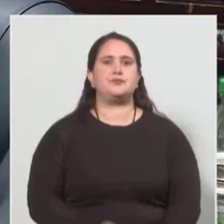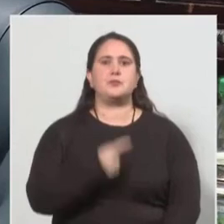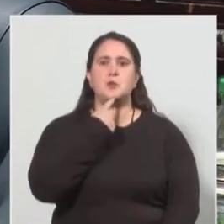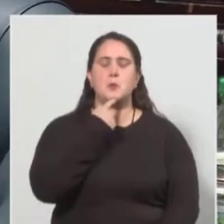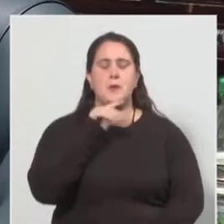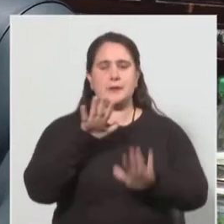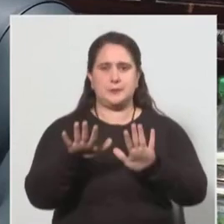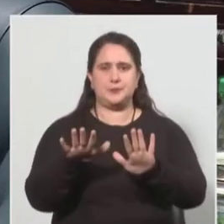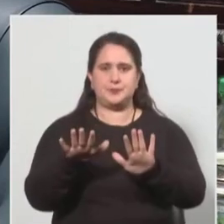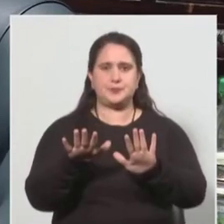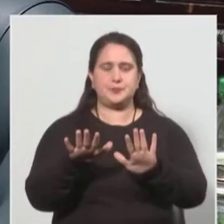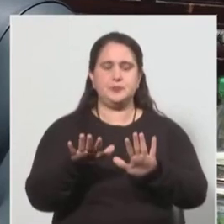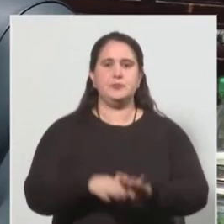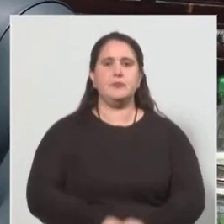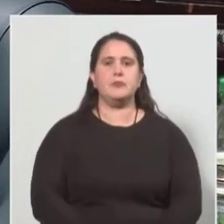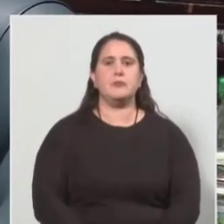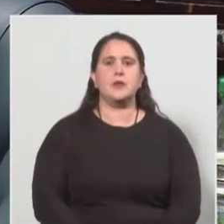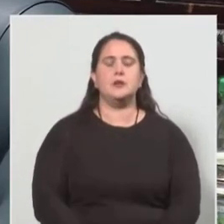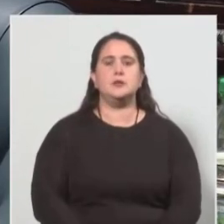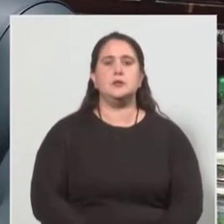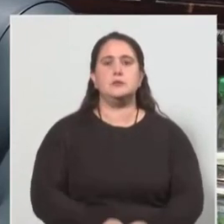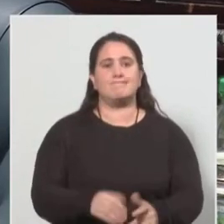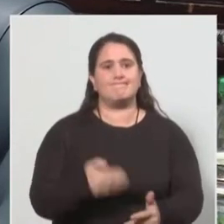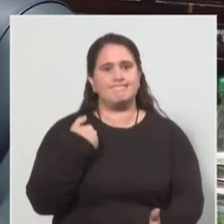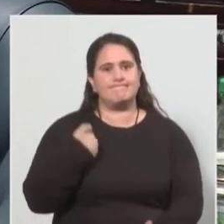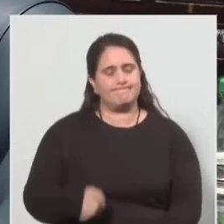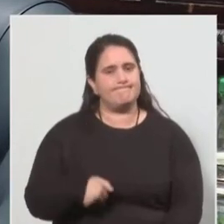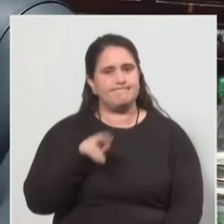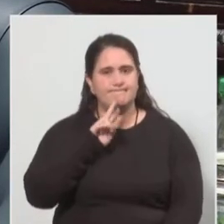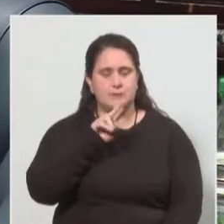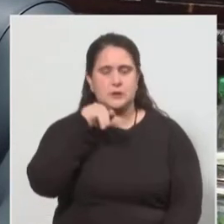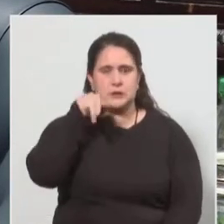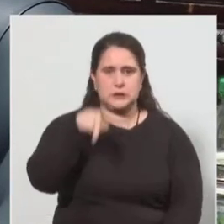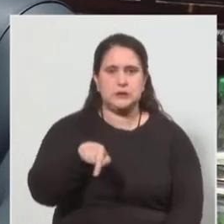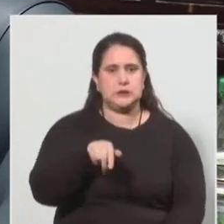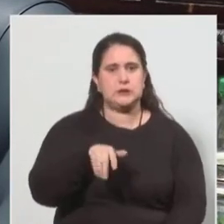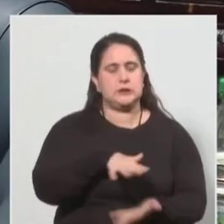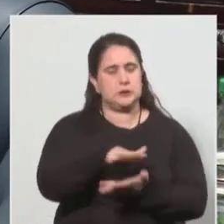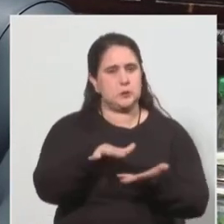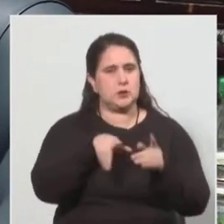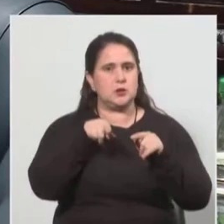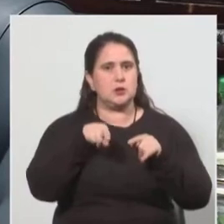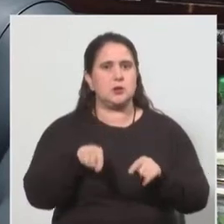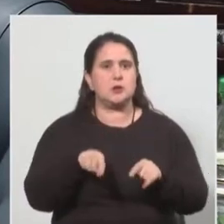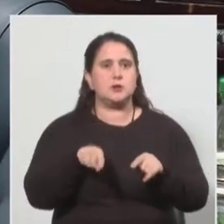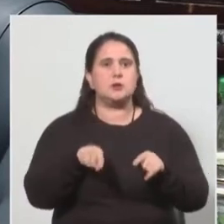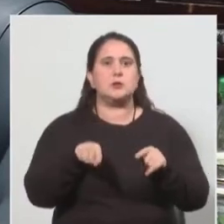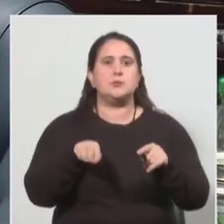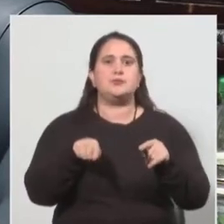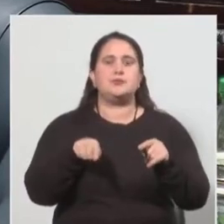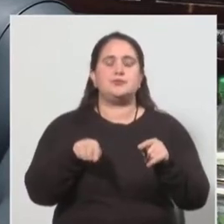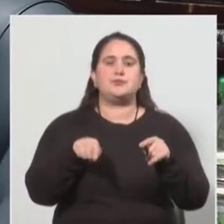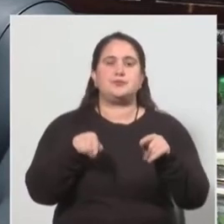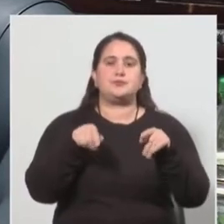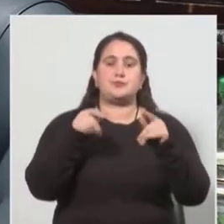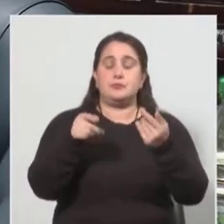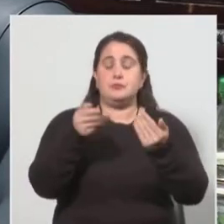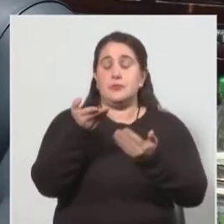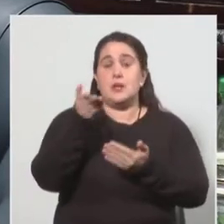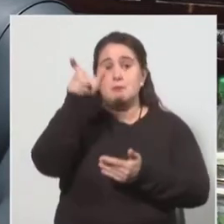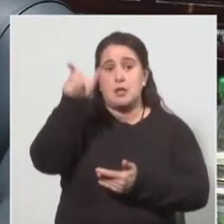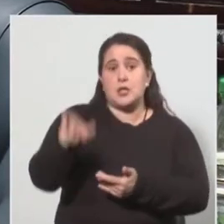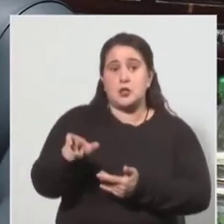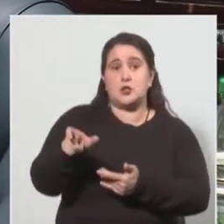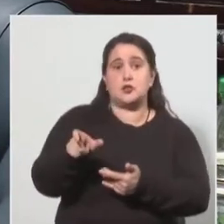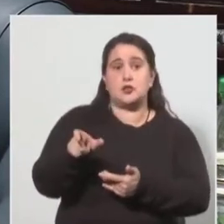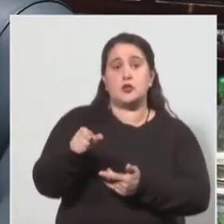Duda número 10. A la luz del lamentable resultado de este proceso, que implica que una